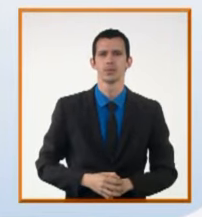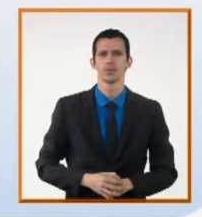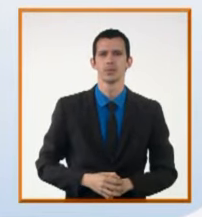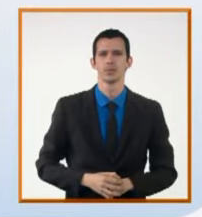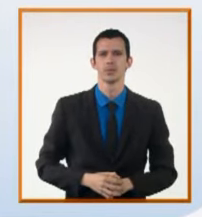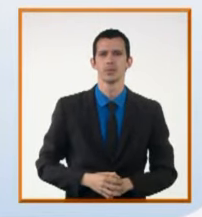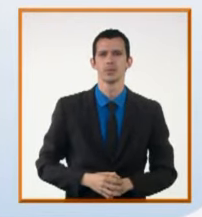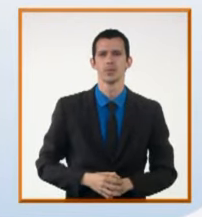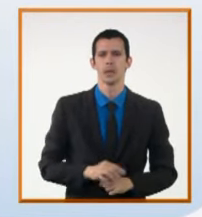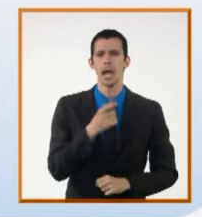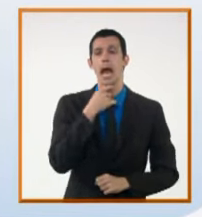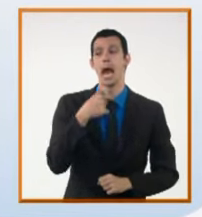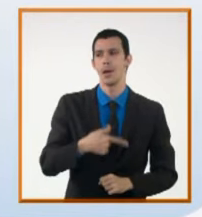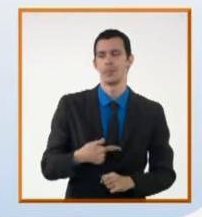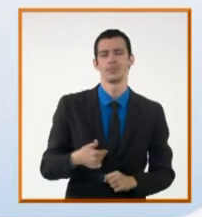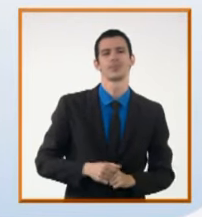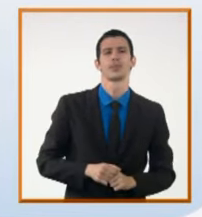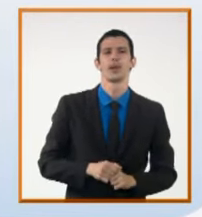tenemos hoy